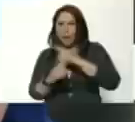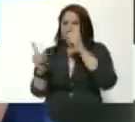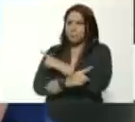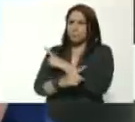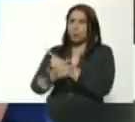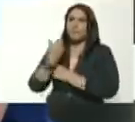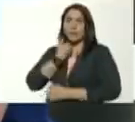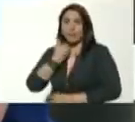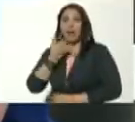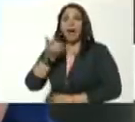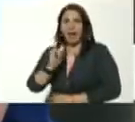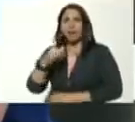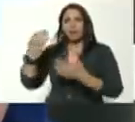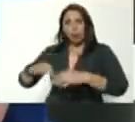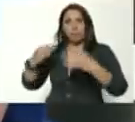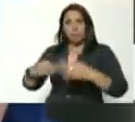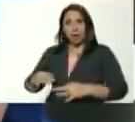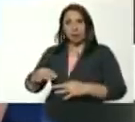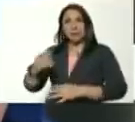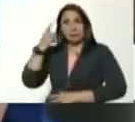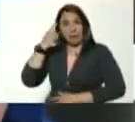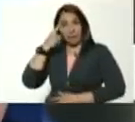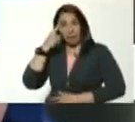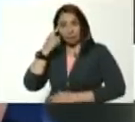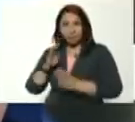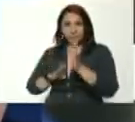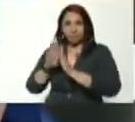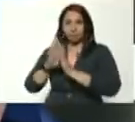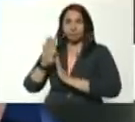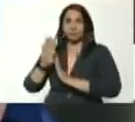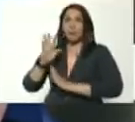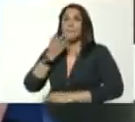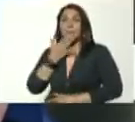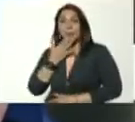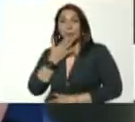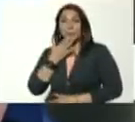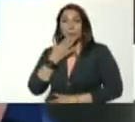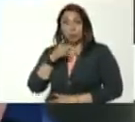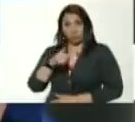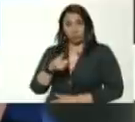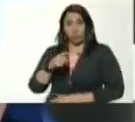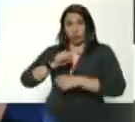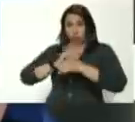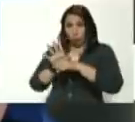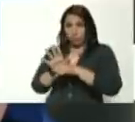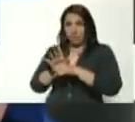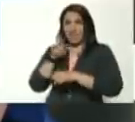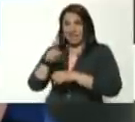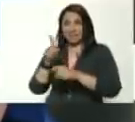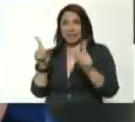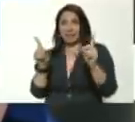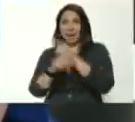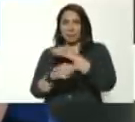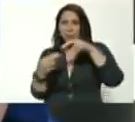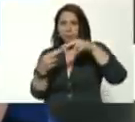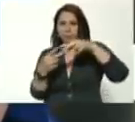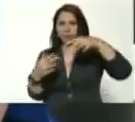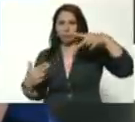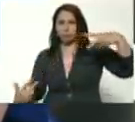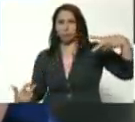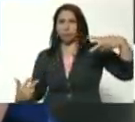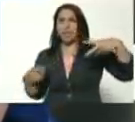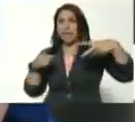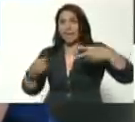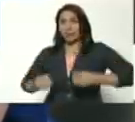y favorece la evolución de los organismos vivos. En el caso del virus SARS-CoV-2, esta mutación le confiere a la variante